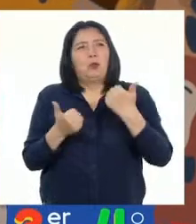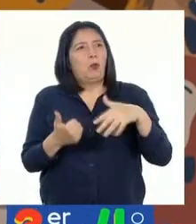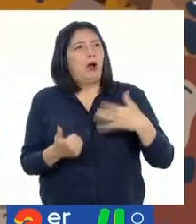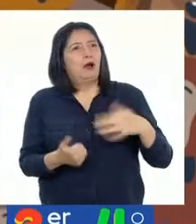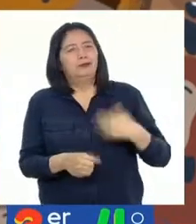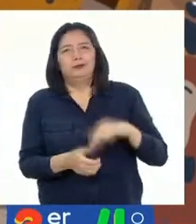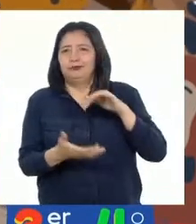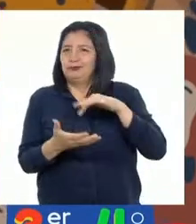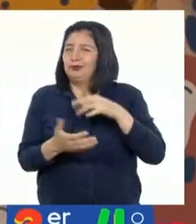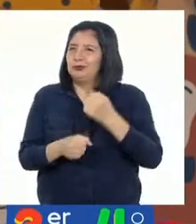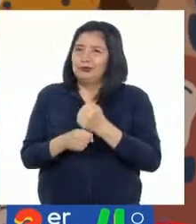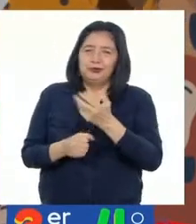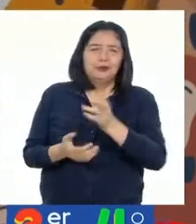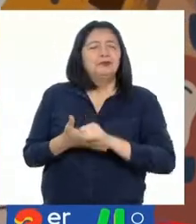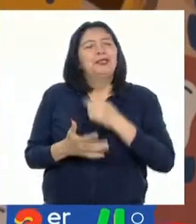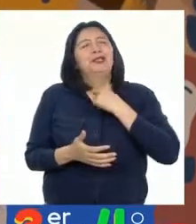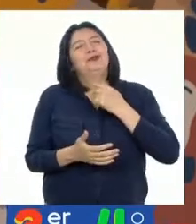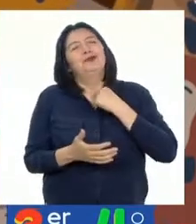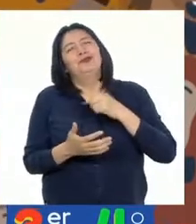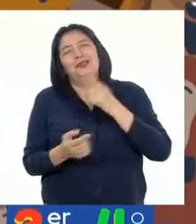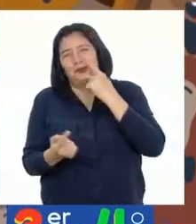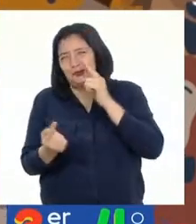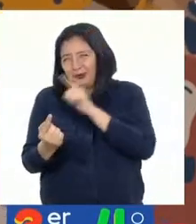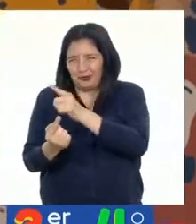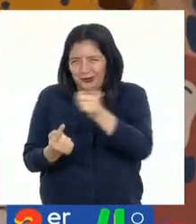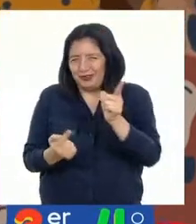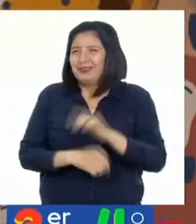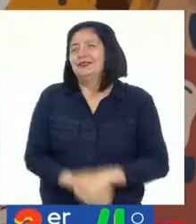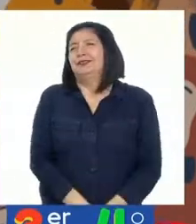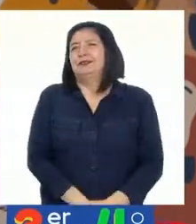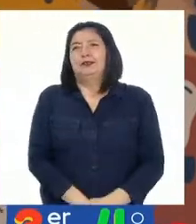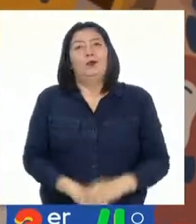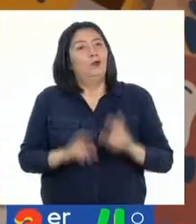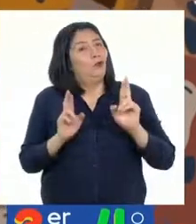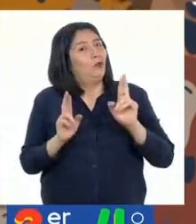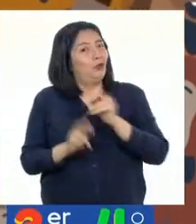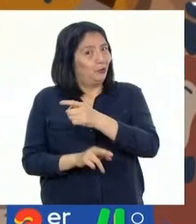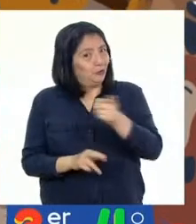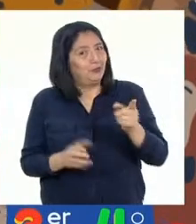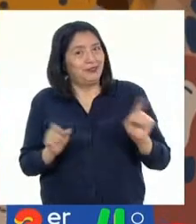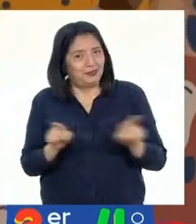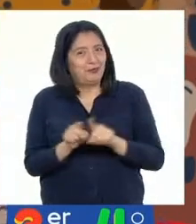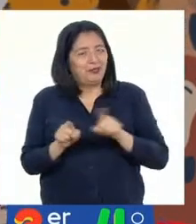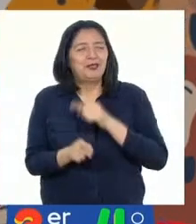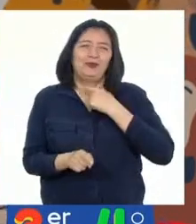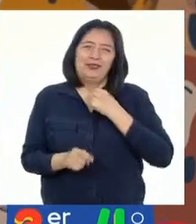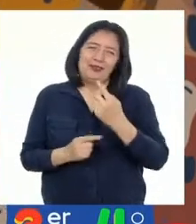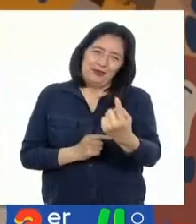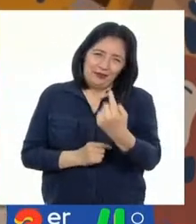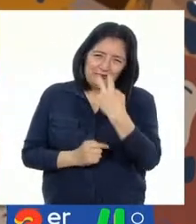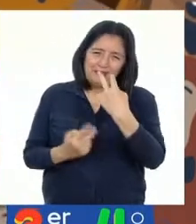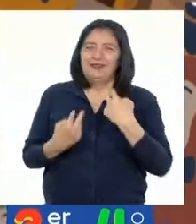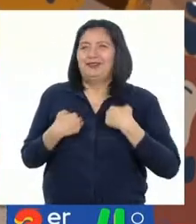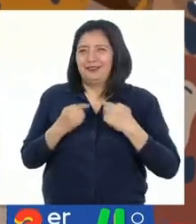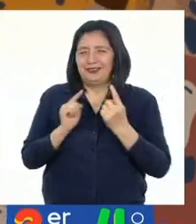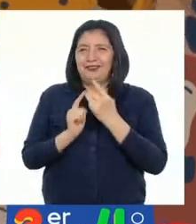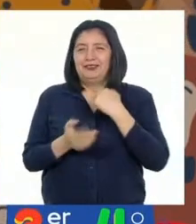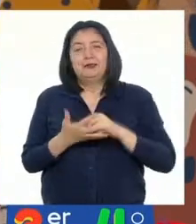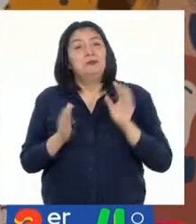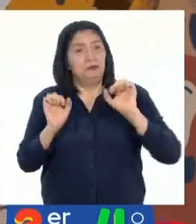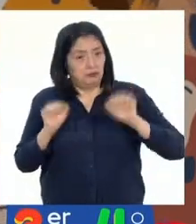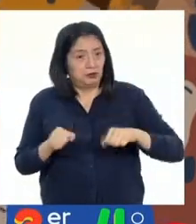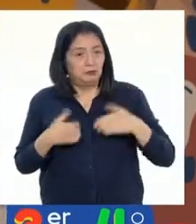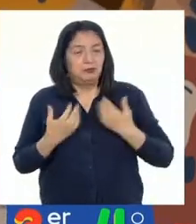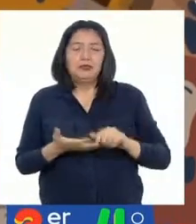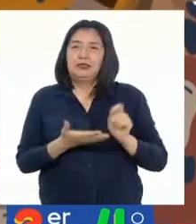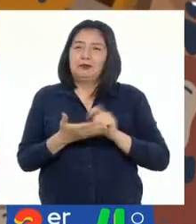gran trabajo. Y me ha encantado conocerlas y conocerlos. Espero que a ustedes también les haya gustado conocerme. Pueden